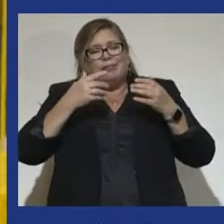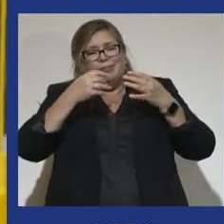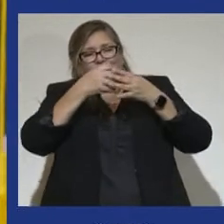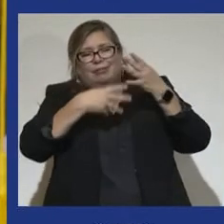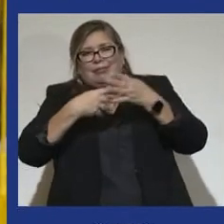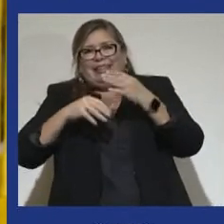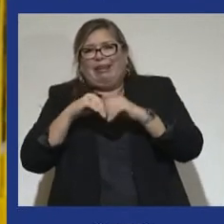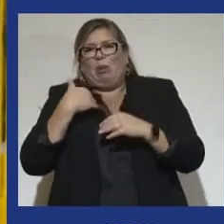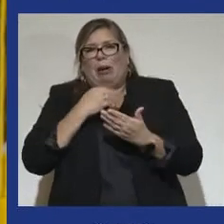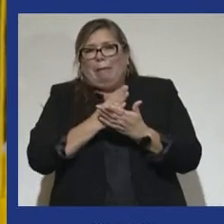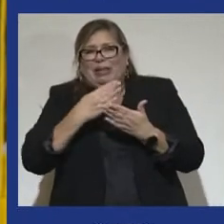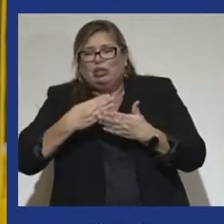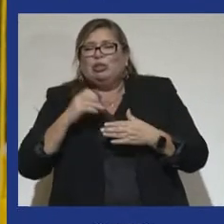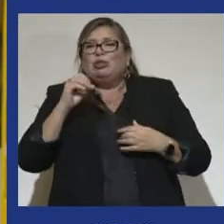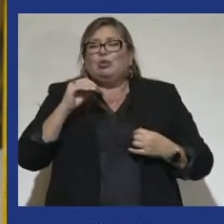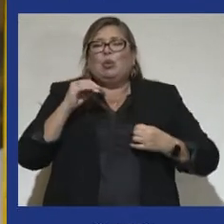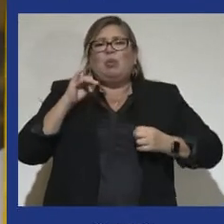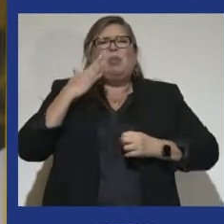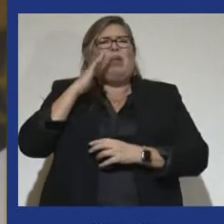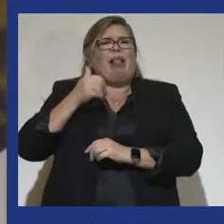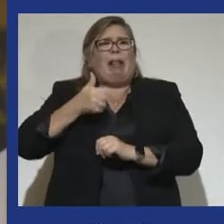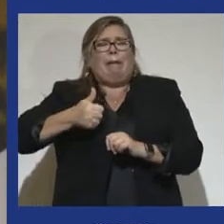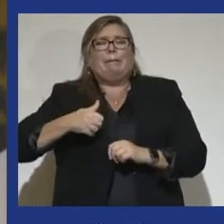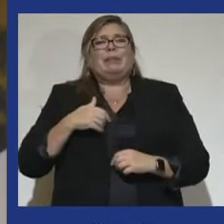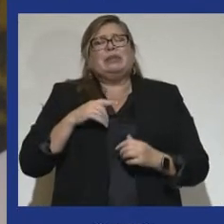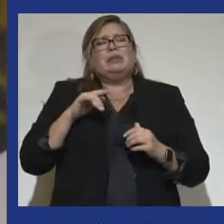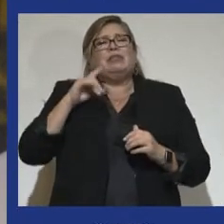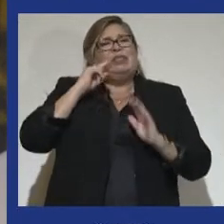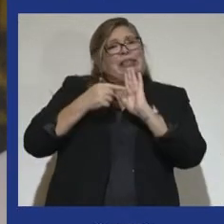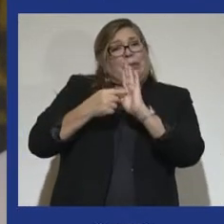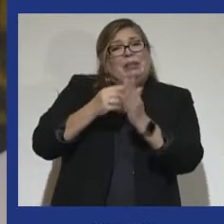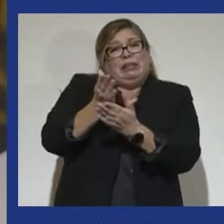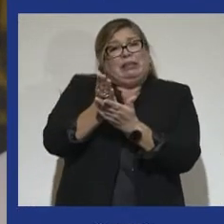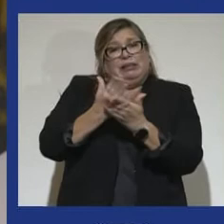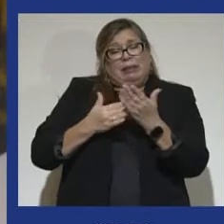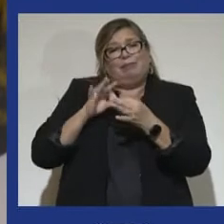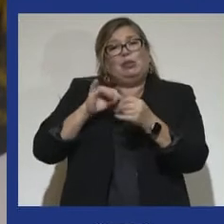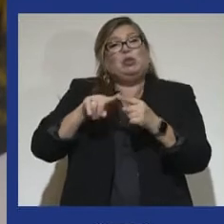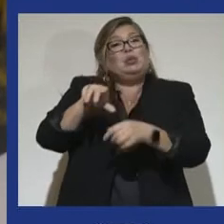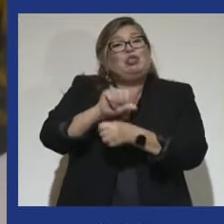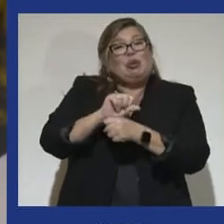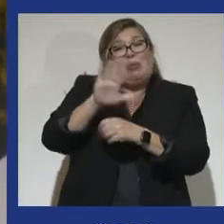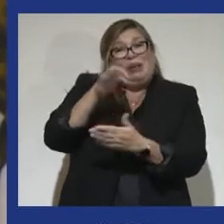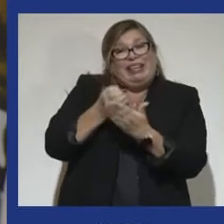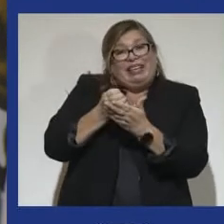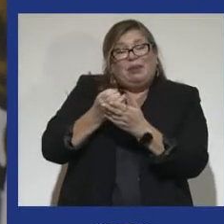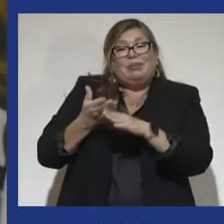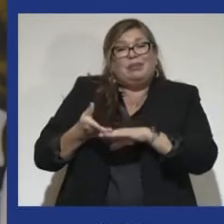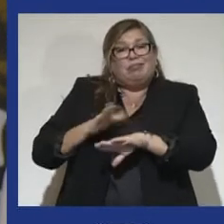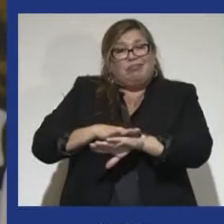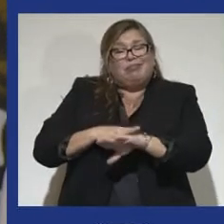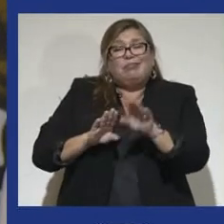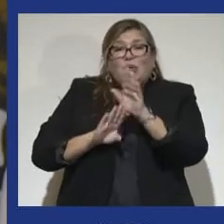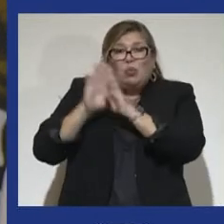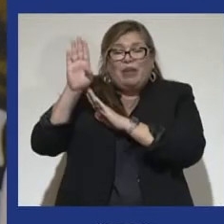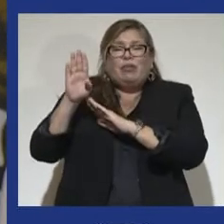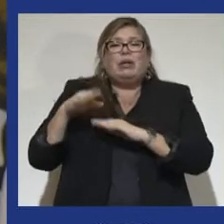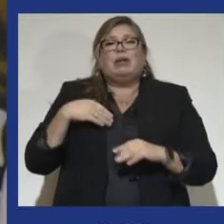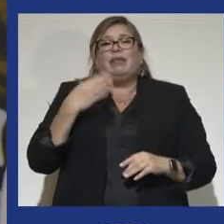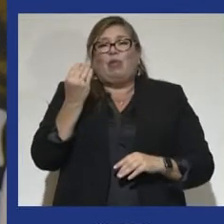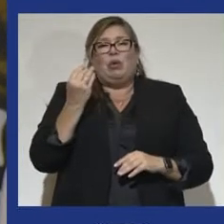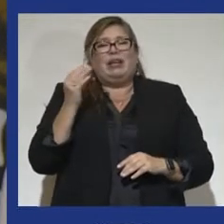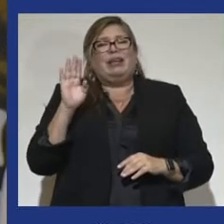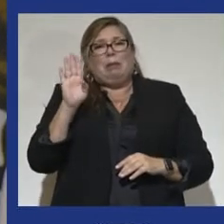soltar las distintas en el presupuesto que serán útiles algunas cosas como en el plan de recuperación de empleos y trabajos